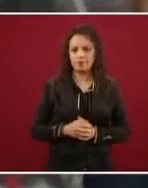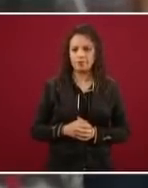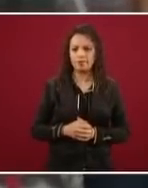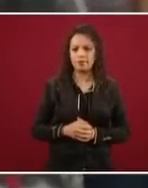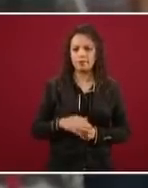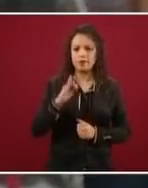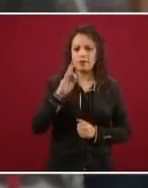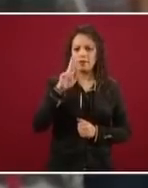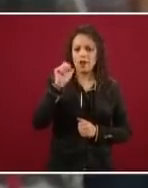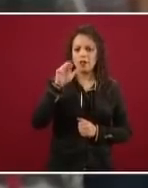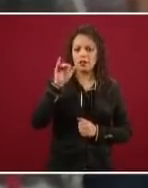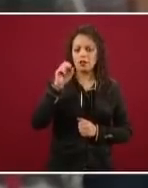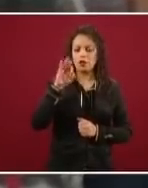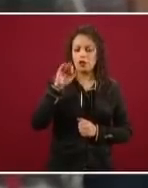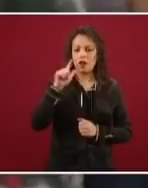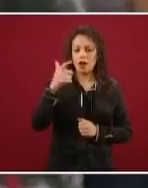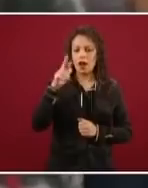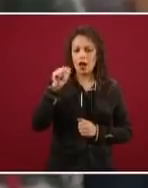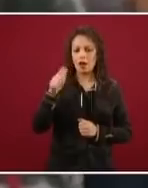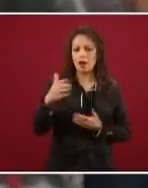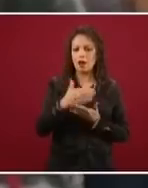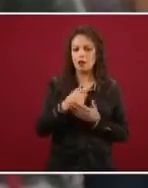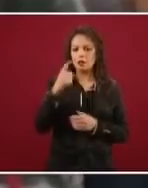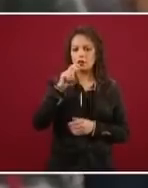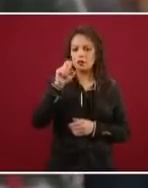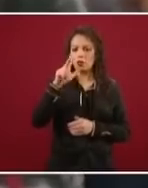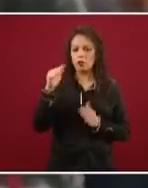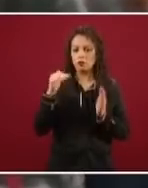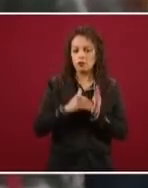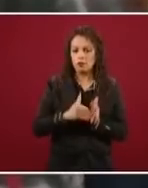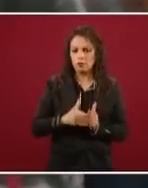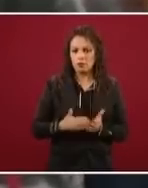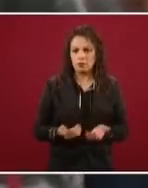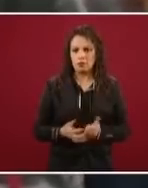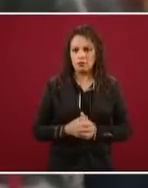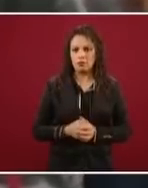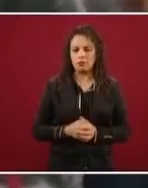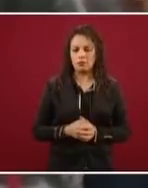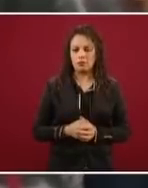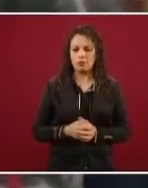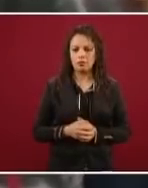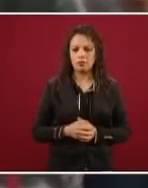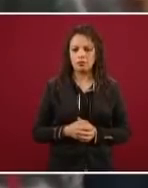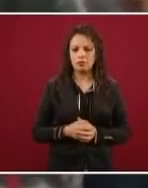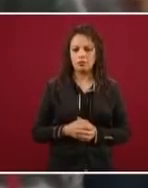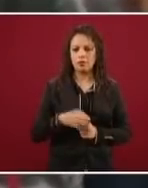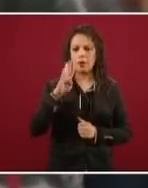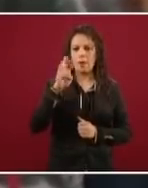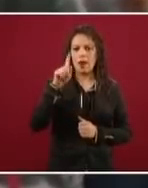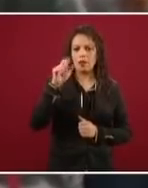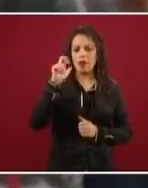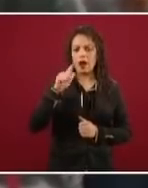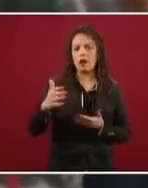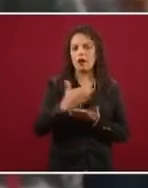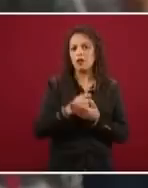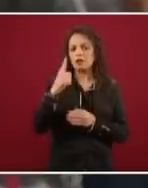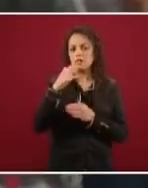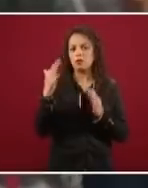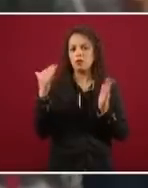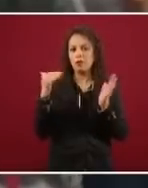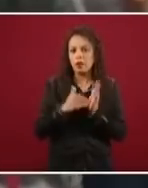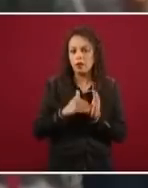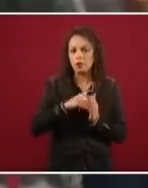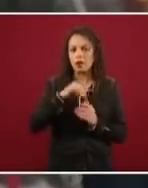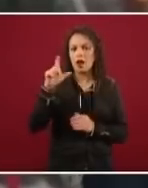phil grana gana 138 mil de cárdenas armando beltrán gana 150.000 de xalapa maría